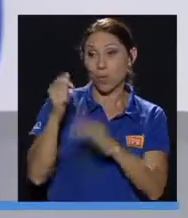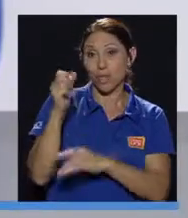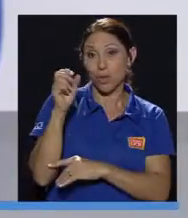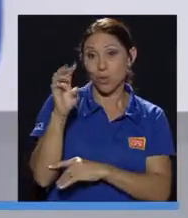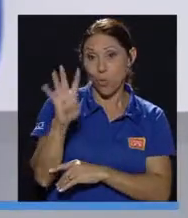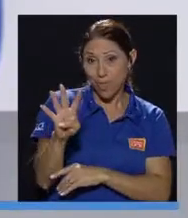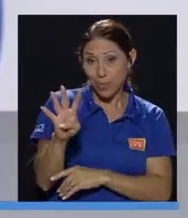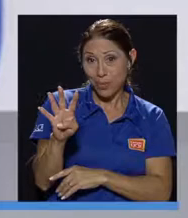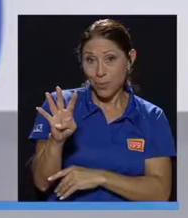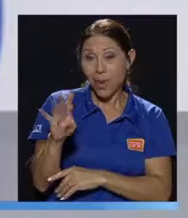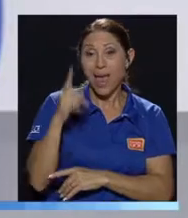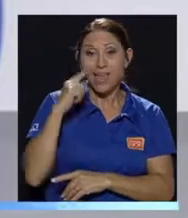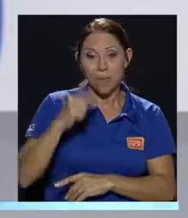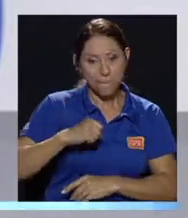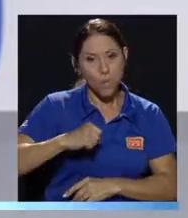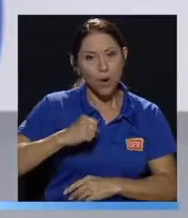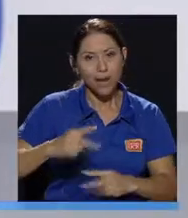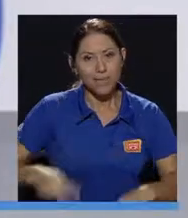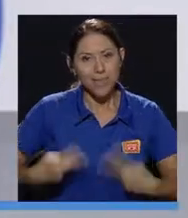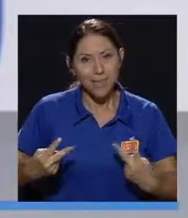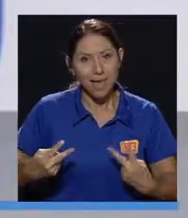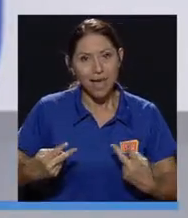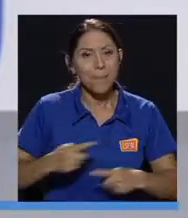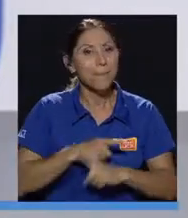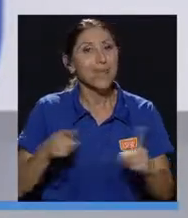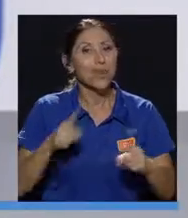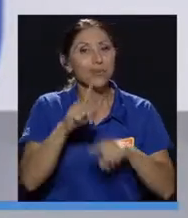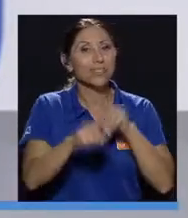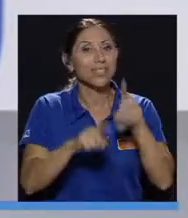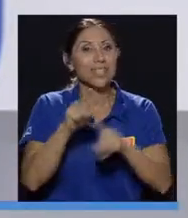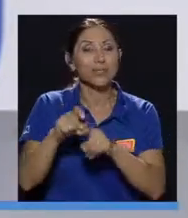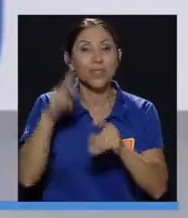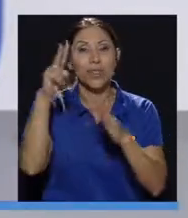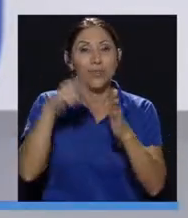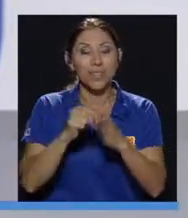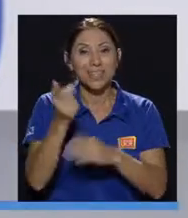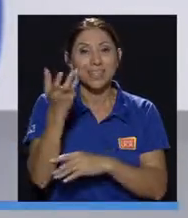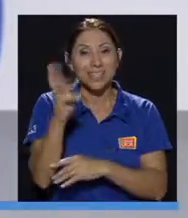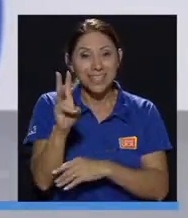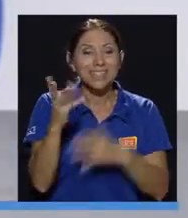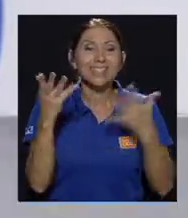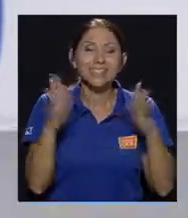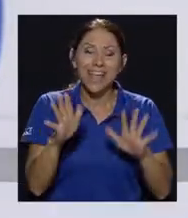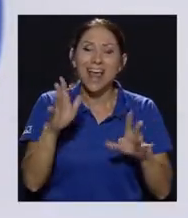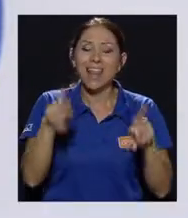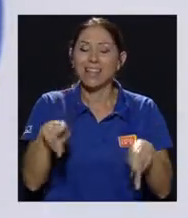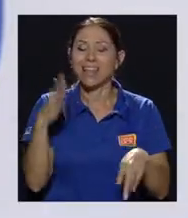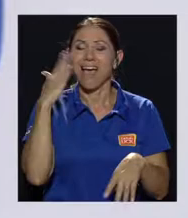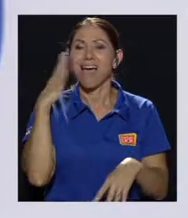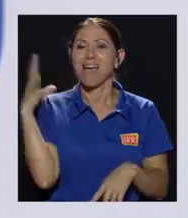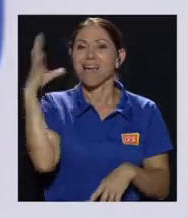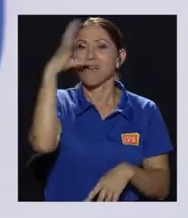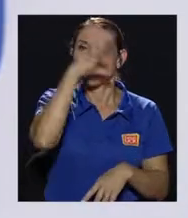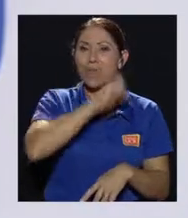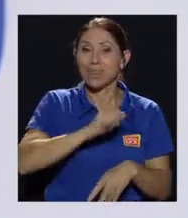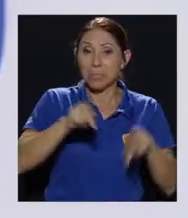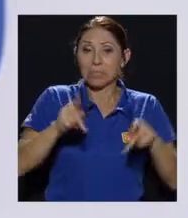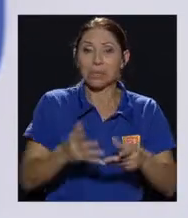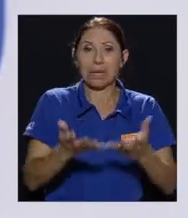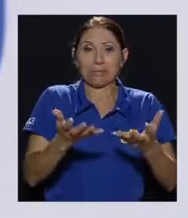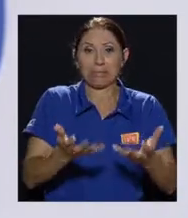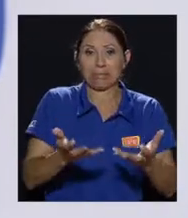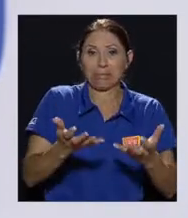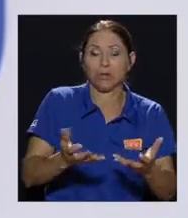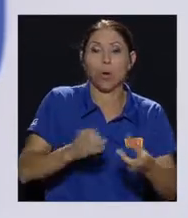el censo del 2016, donde la población empezó a tomar un poco de conciencia de que el sobrepeso y la obesidad estaba